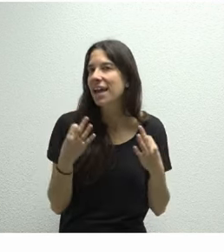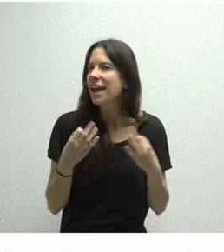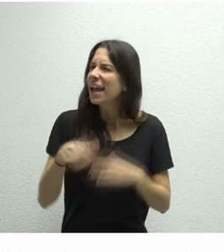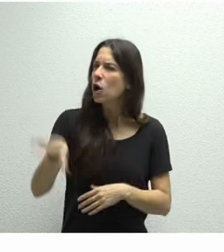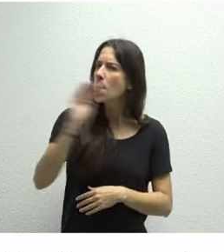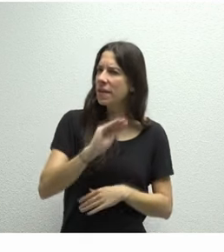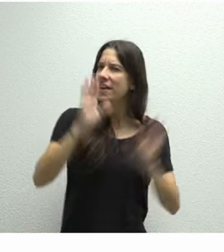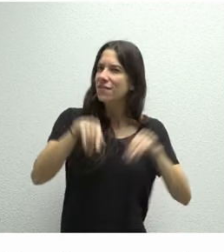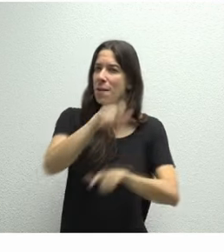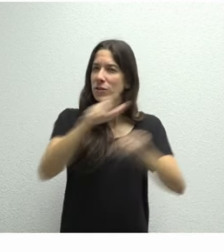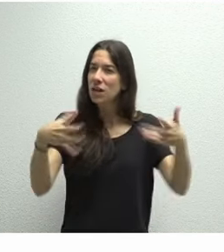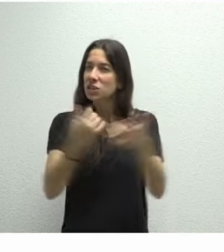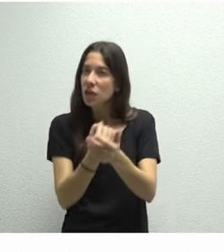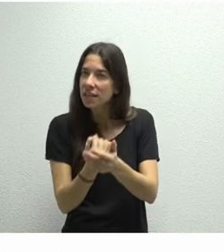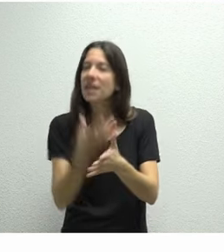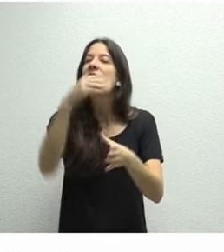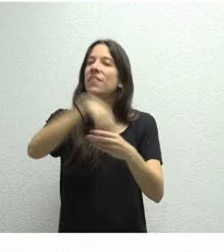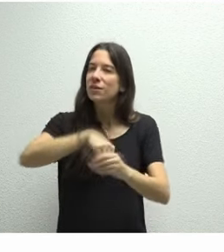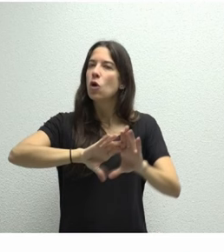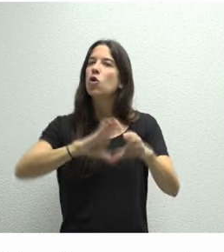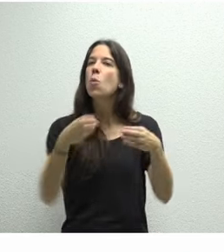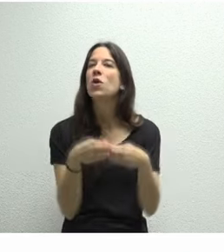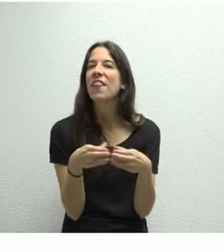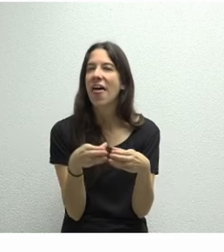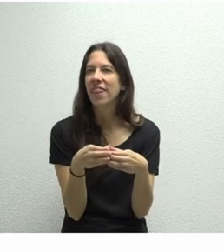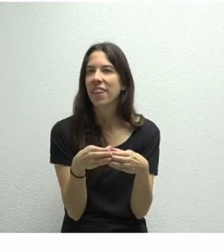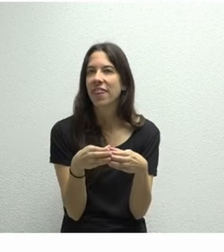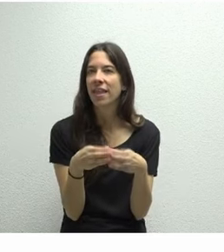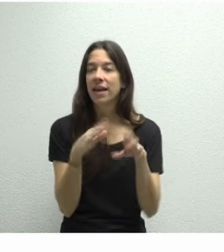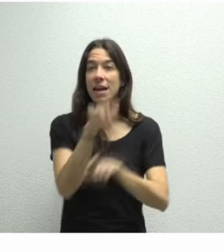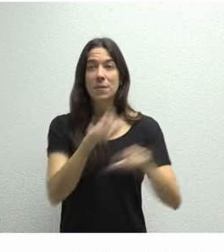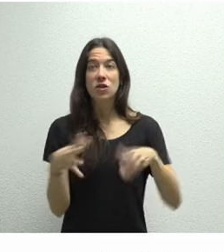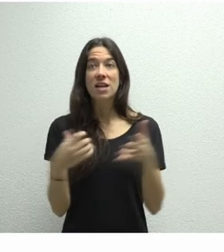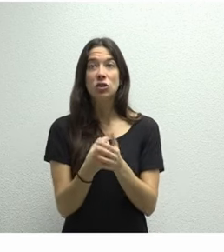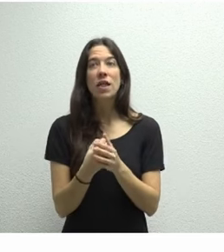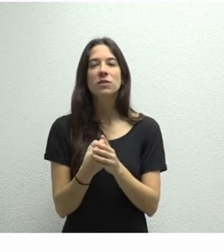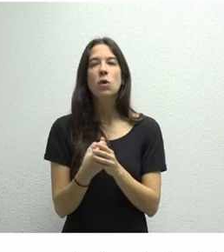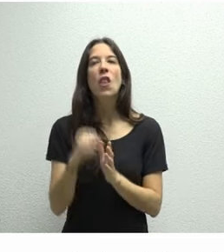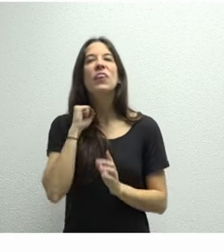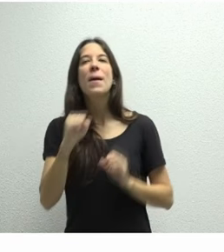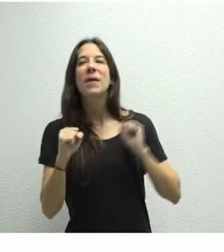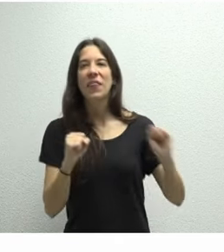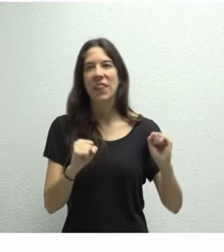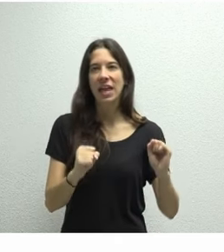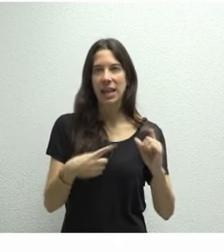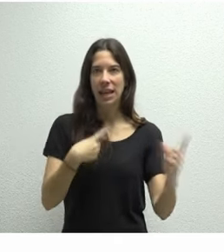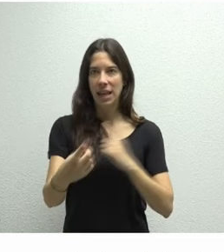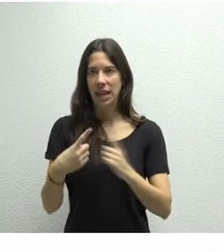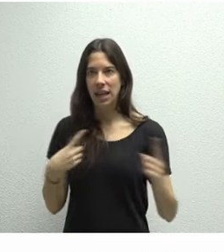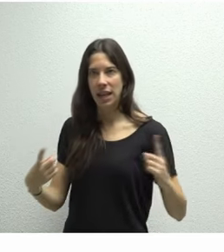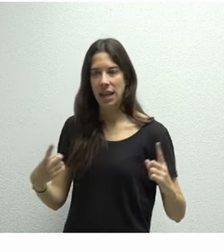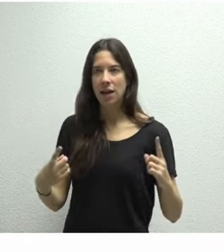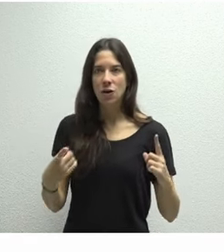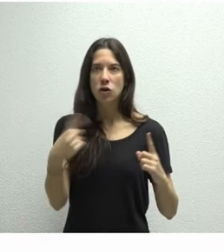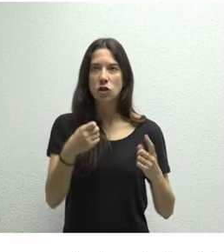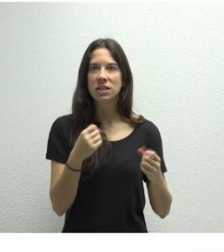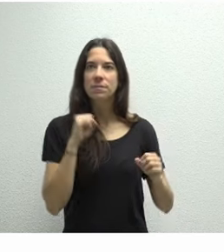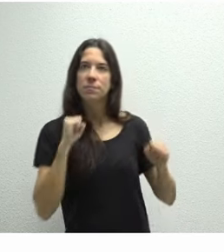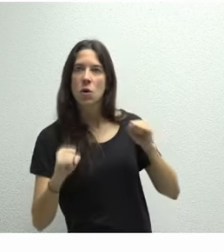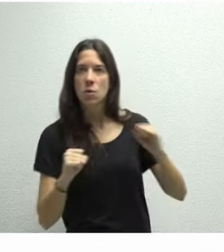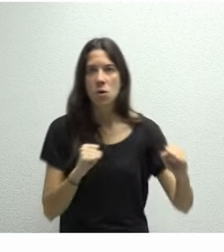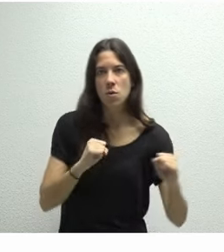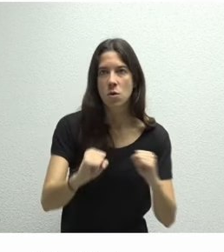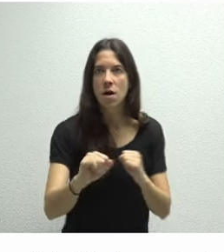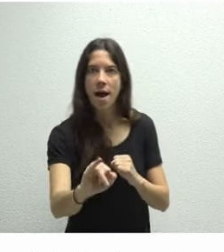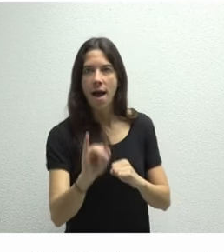todos formamos una comunidad en la que los individuos son interdependientes no todos tenemos nuestras